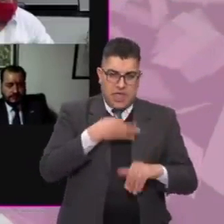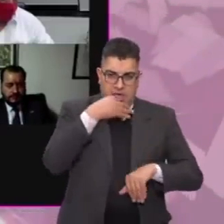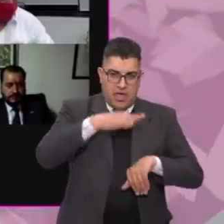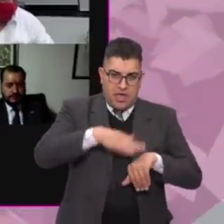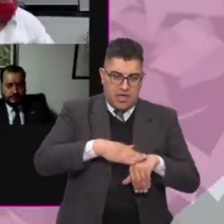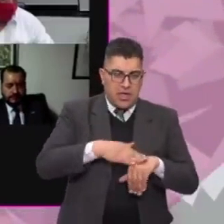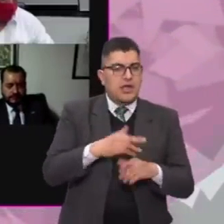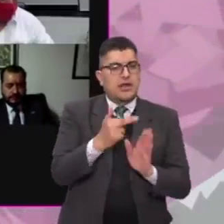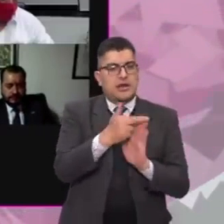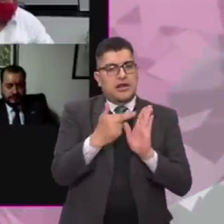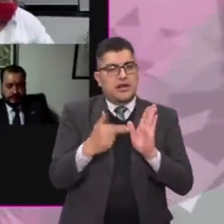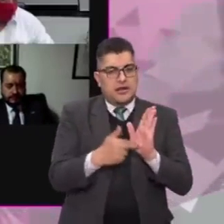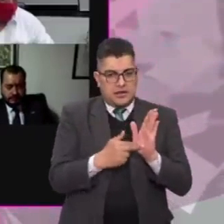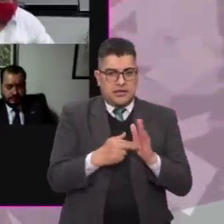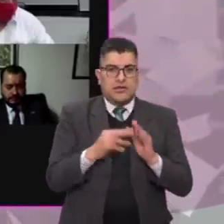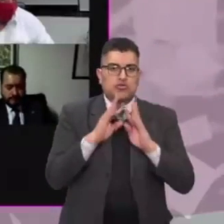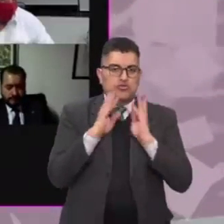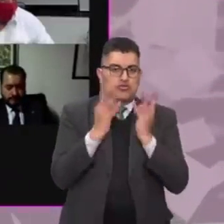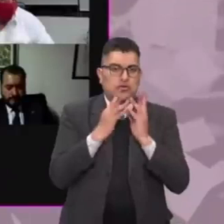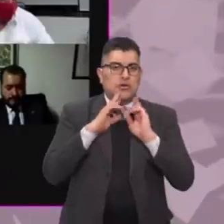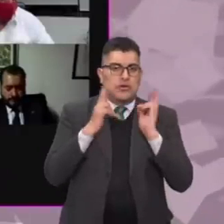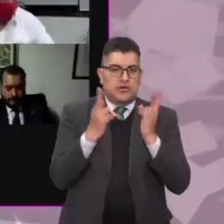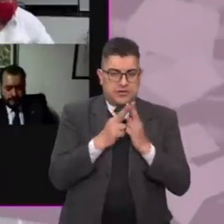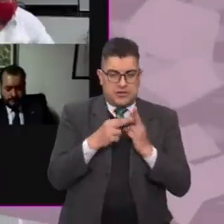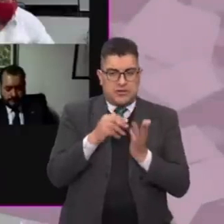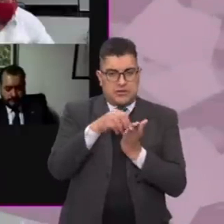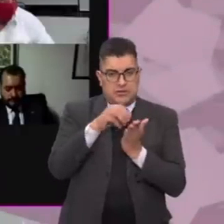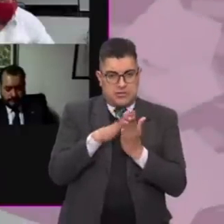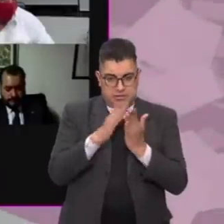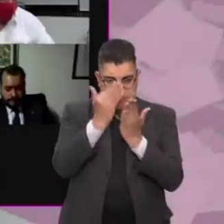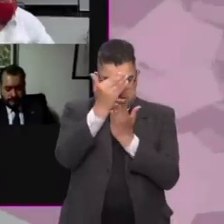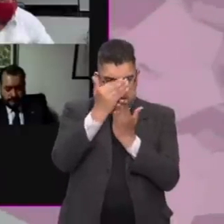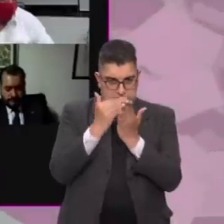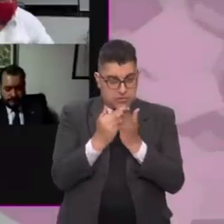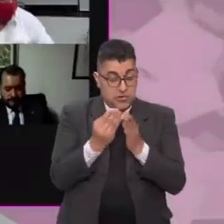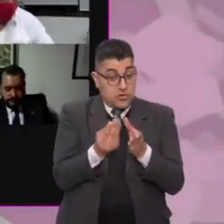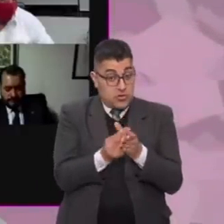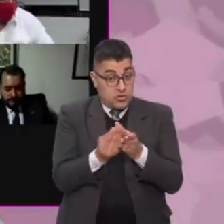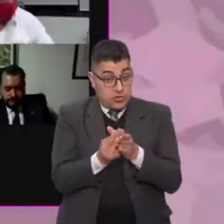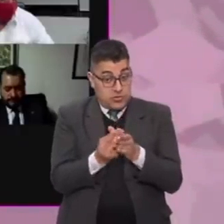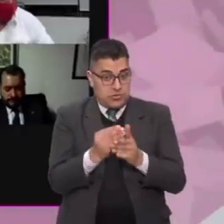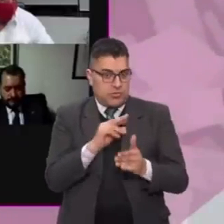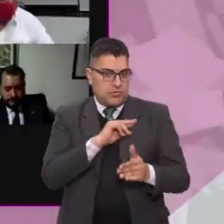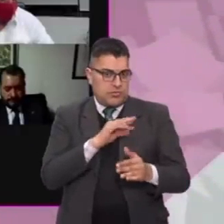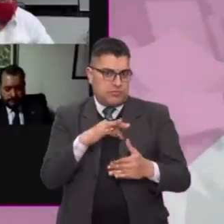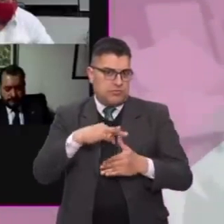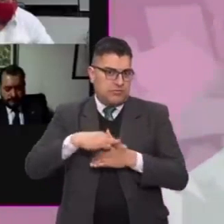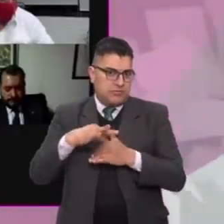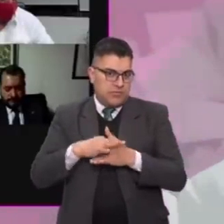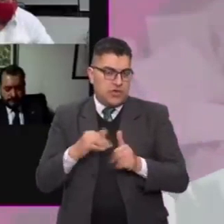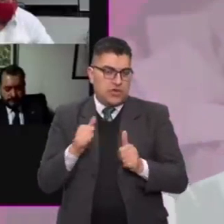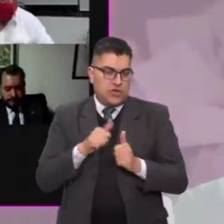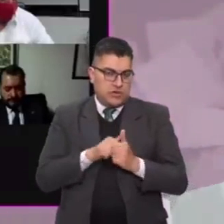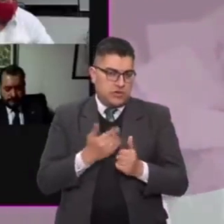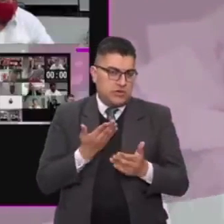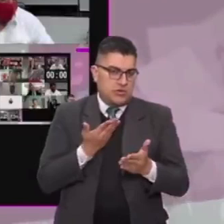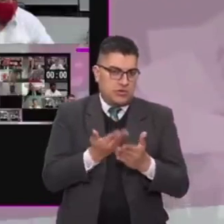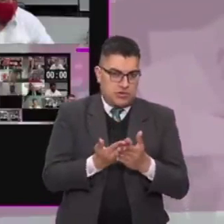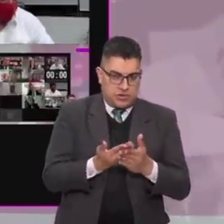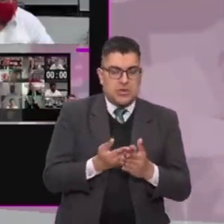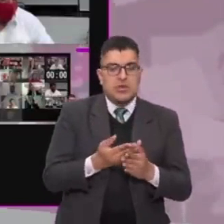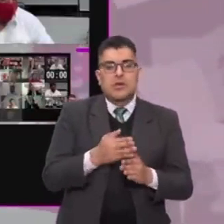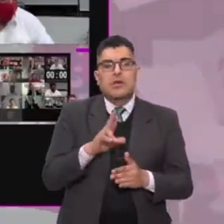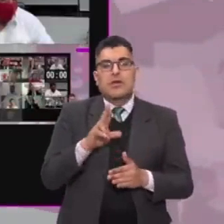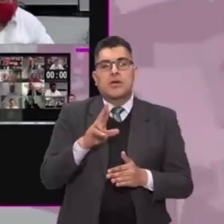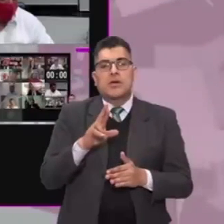a Félix Salgado Macedonio como candidato de Morena a la gubernatura del estado, lo anterior, aplicando la sanción